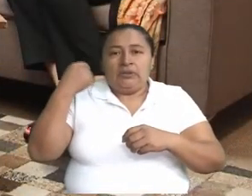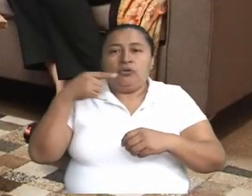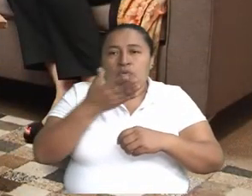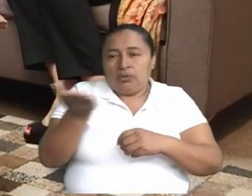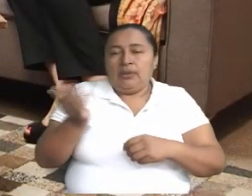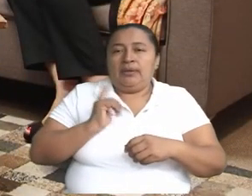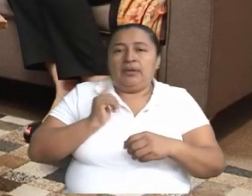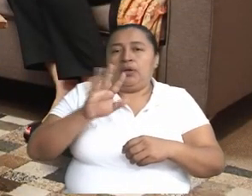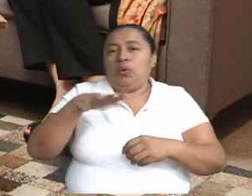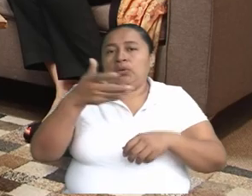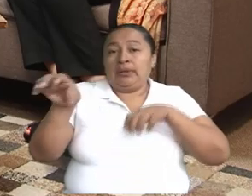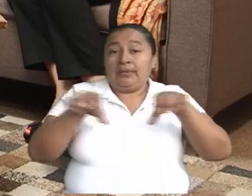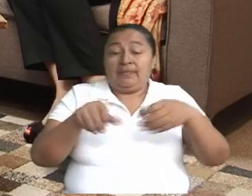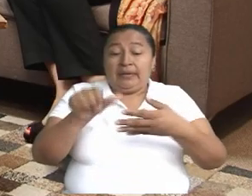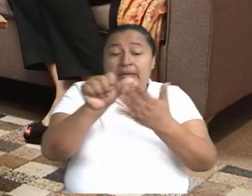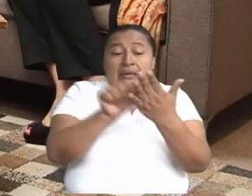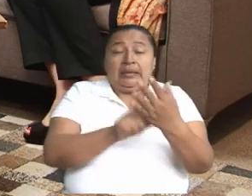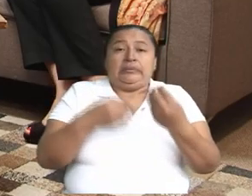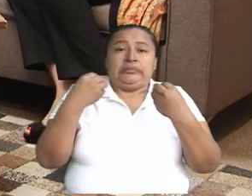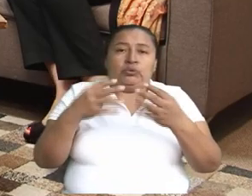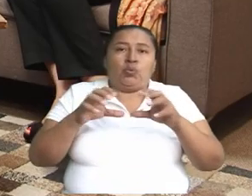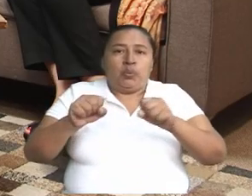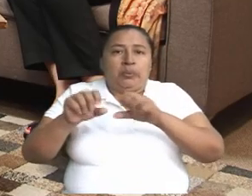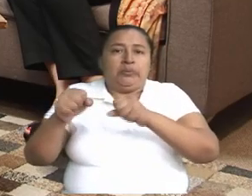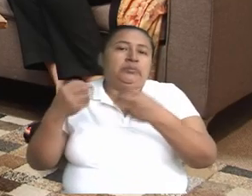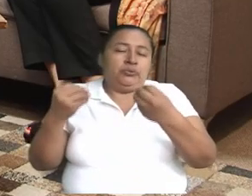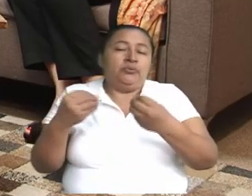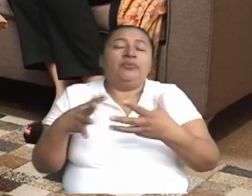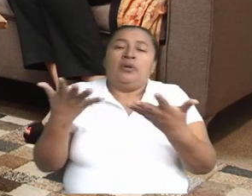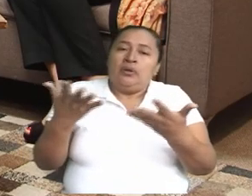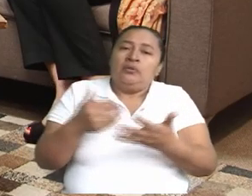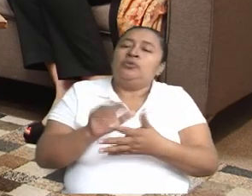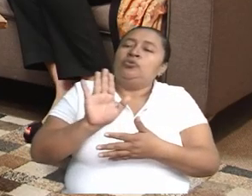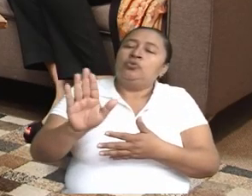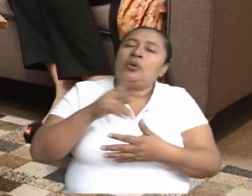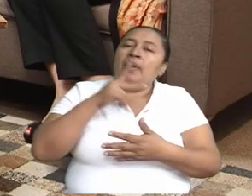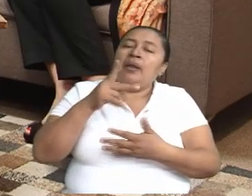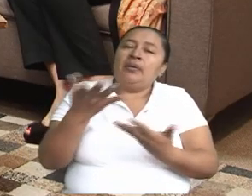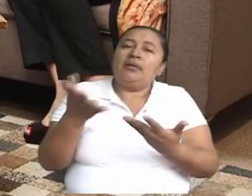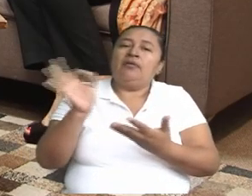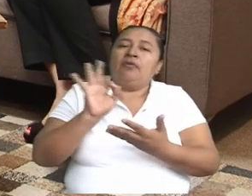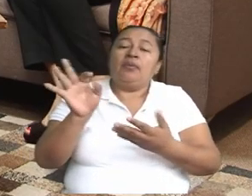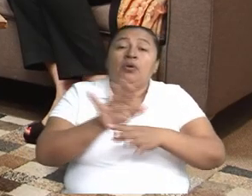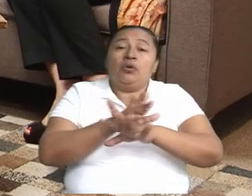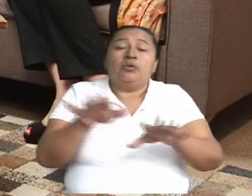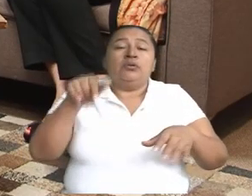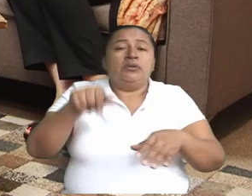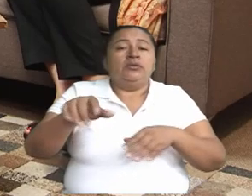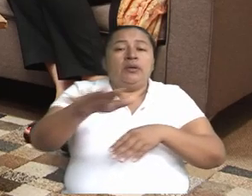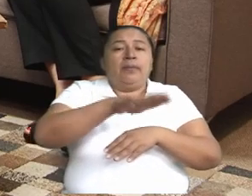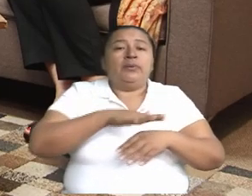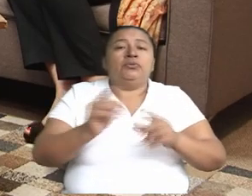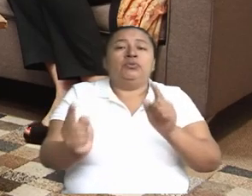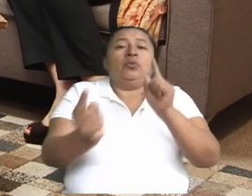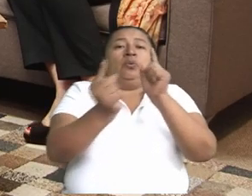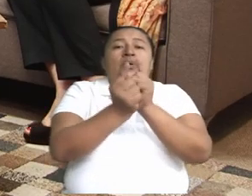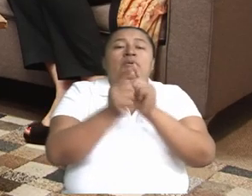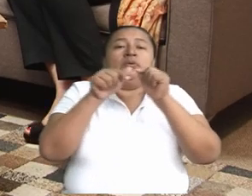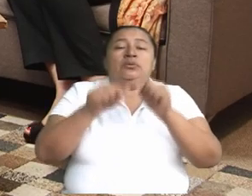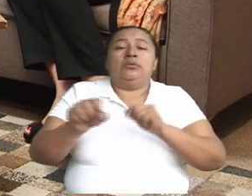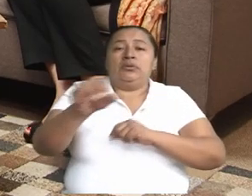tienen una agenda bastante apretada, por cierto. Pues sus palabras a modo de conclusión dentro de este espacio de encuentro y de